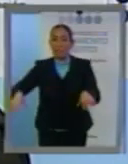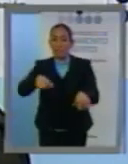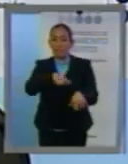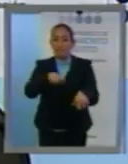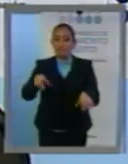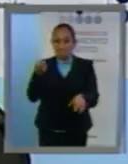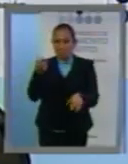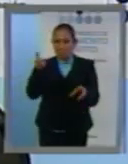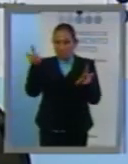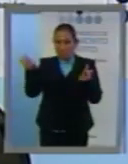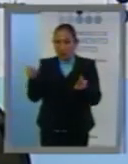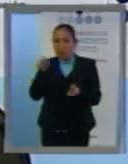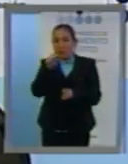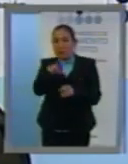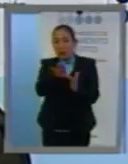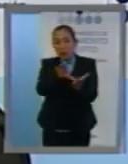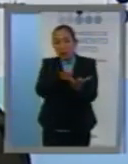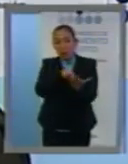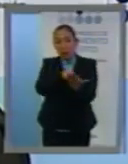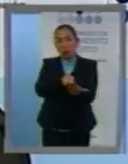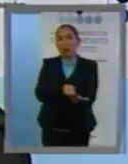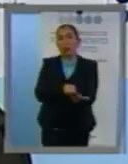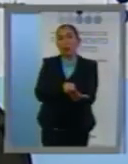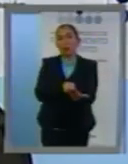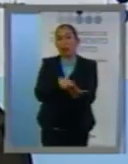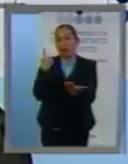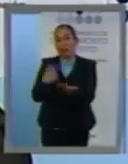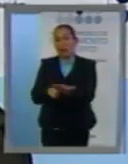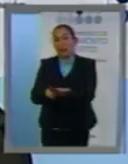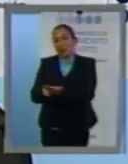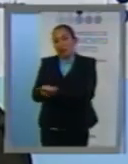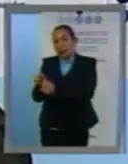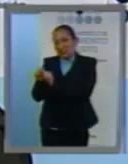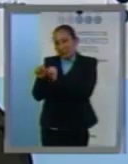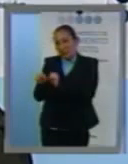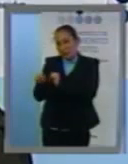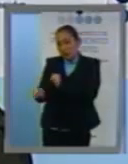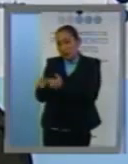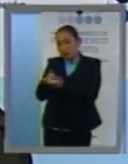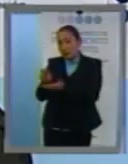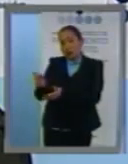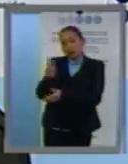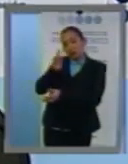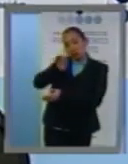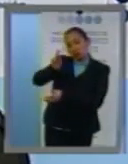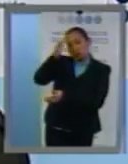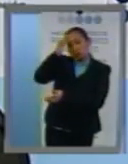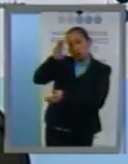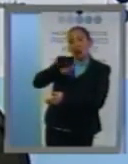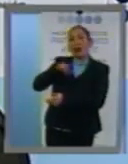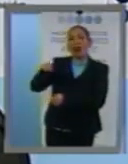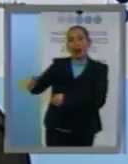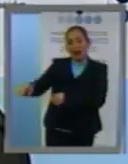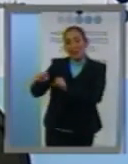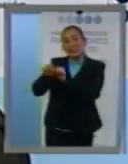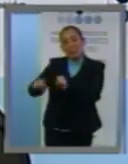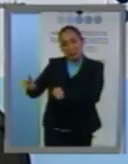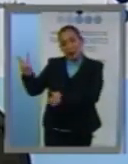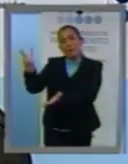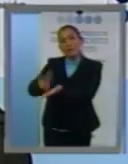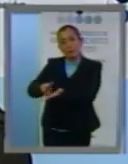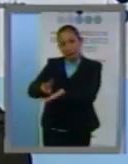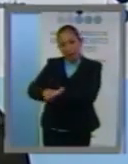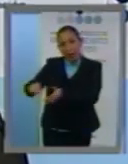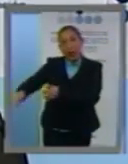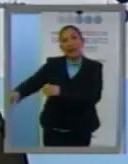aspecto, la propia Constitución, dentro del Sistema Nacional Anticorrupción, reconoce la existencia del Sistema Nacional